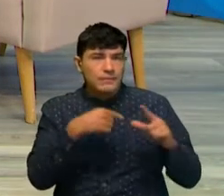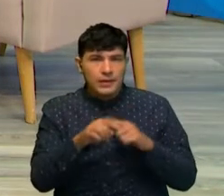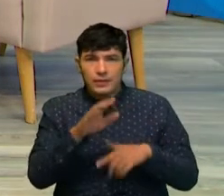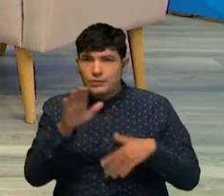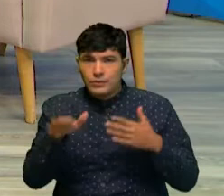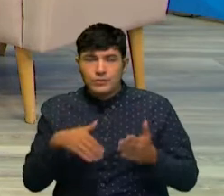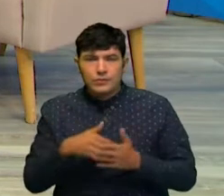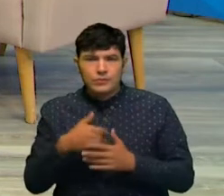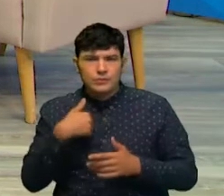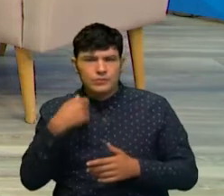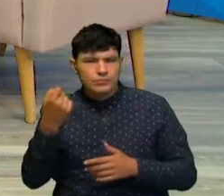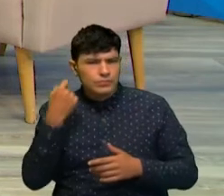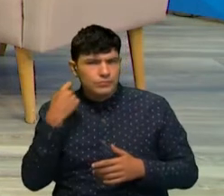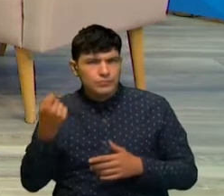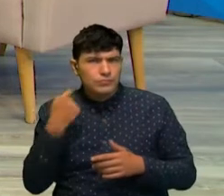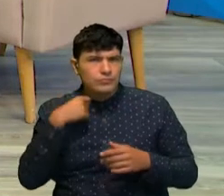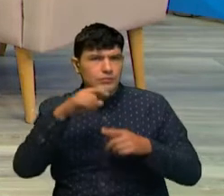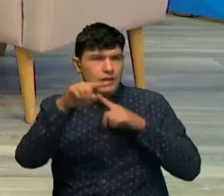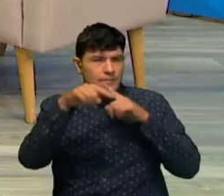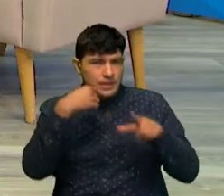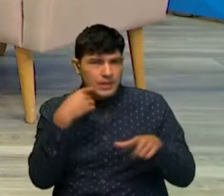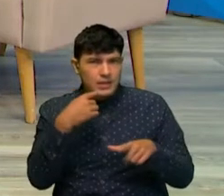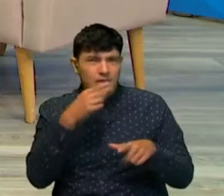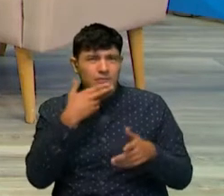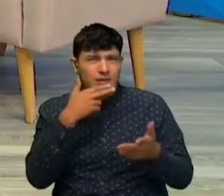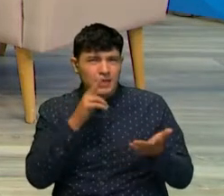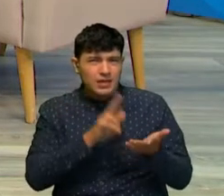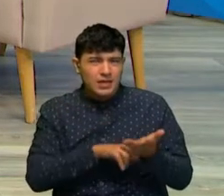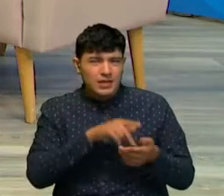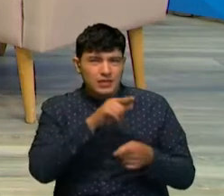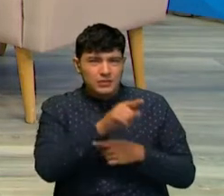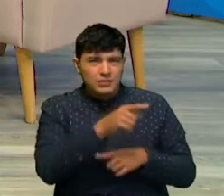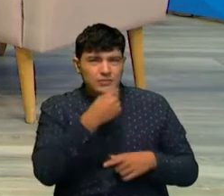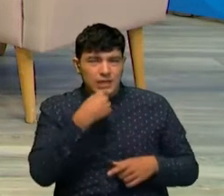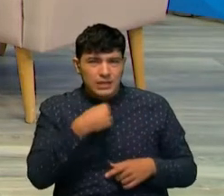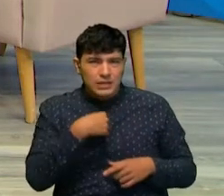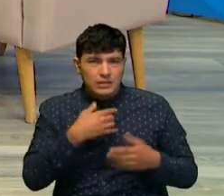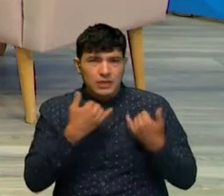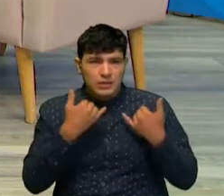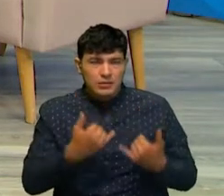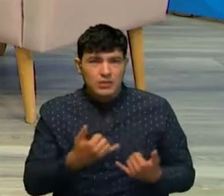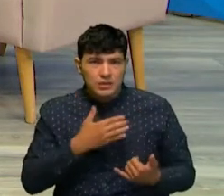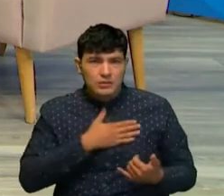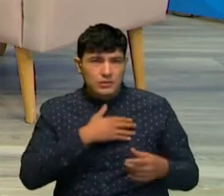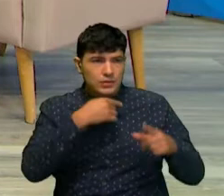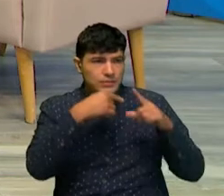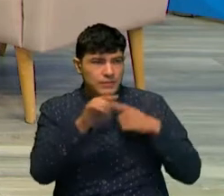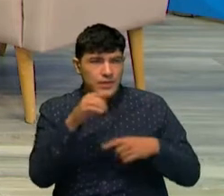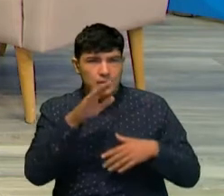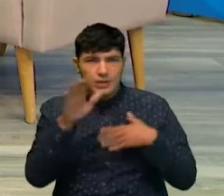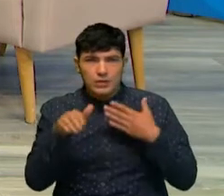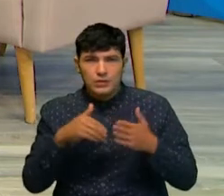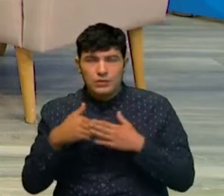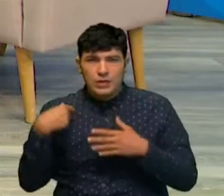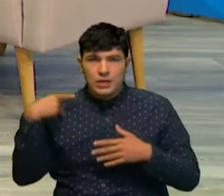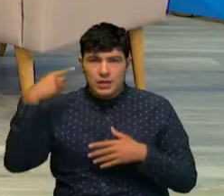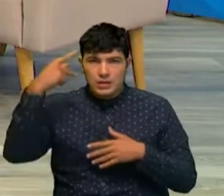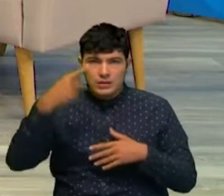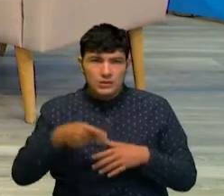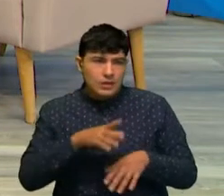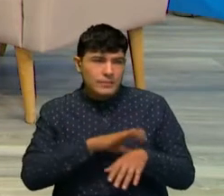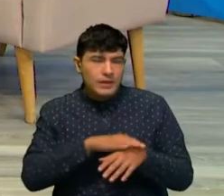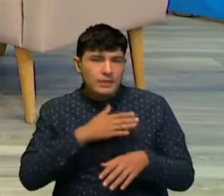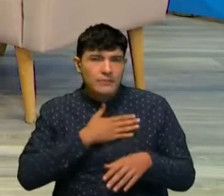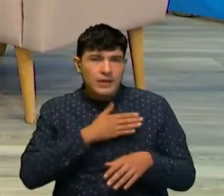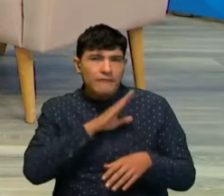Últimamente me mandaron un oficio que tenía que llevar actualizada la historia clínica, las enfermedades